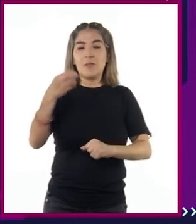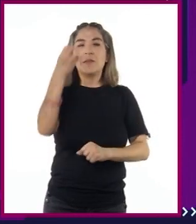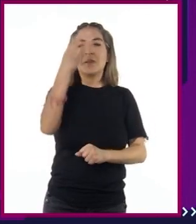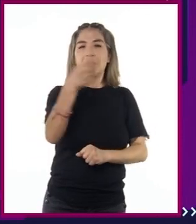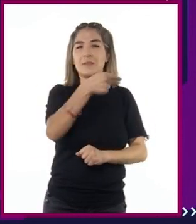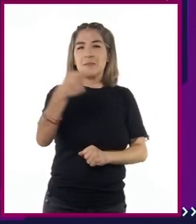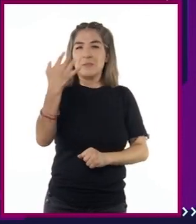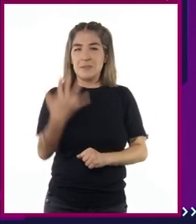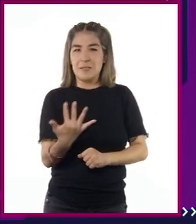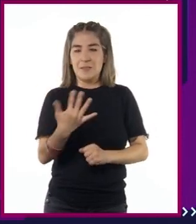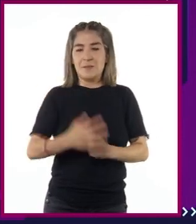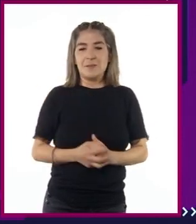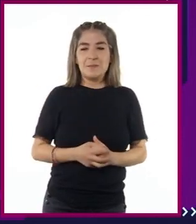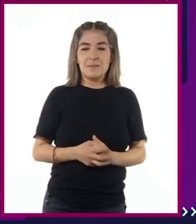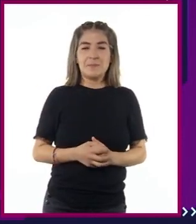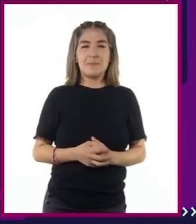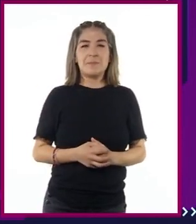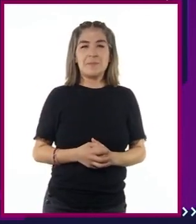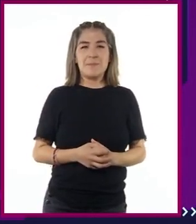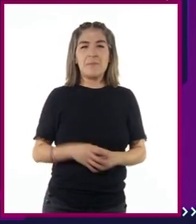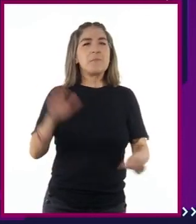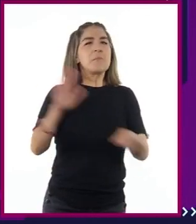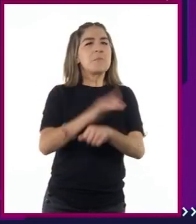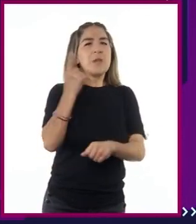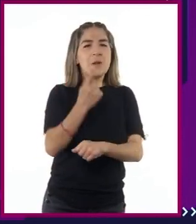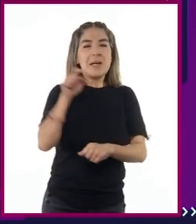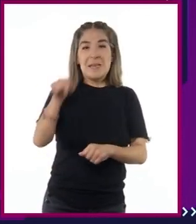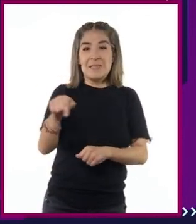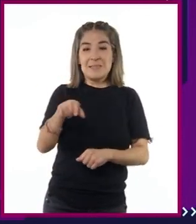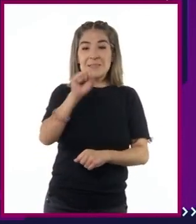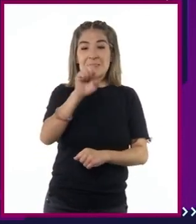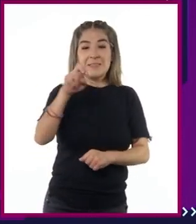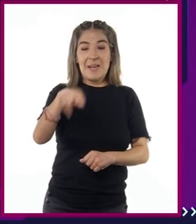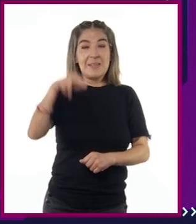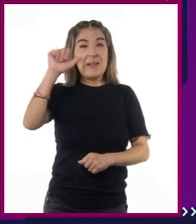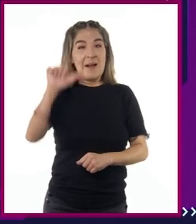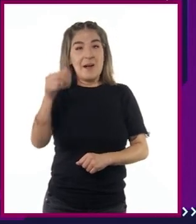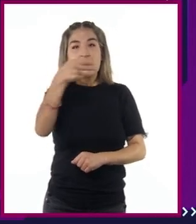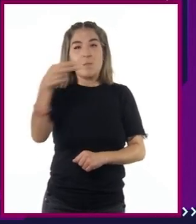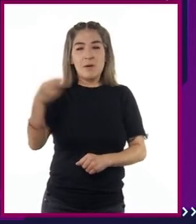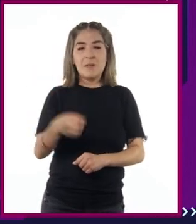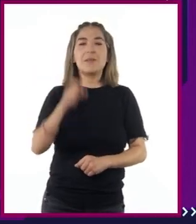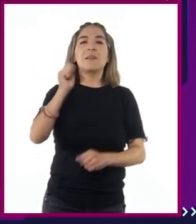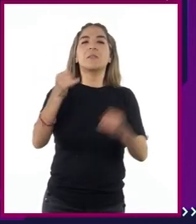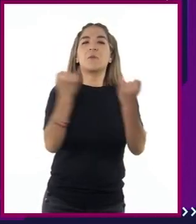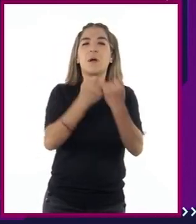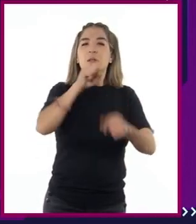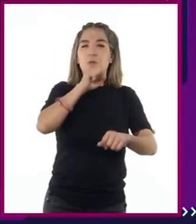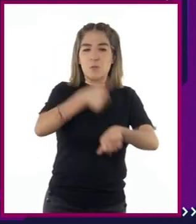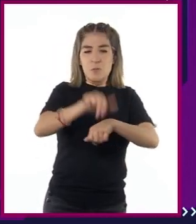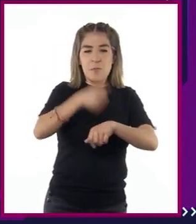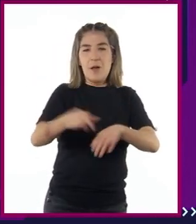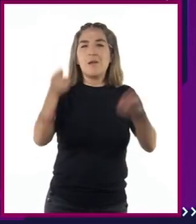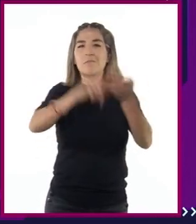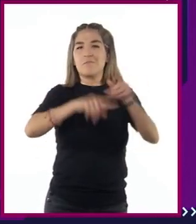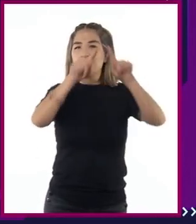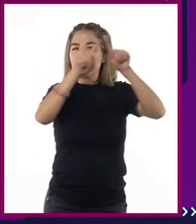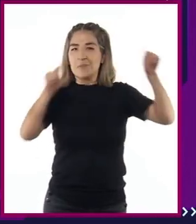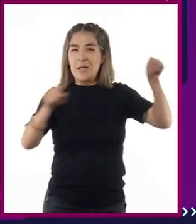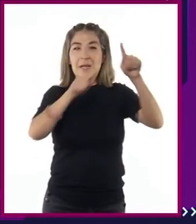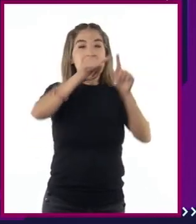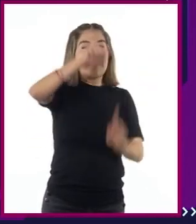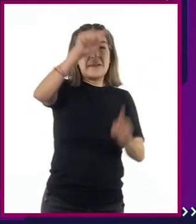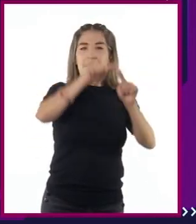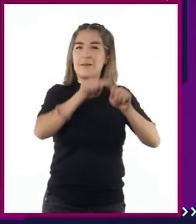a 3/5, porque el seno de A es igual al cateto opuesto sobre la hipotenusa.